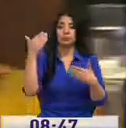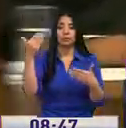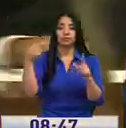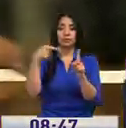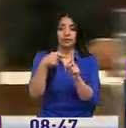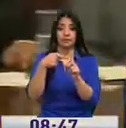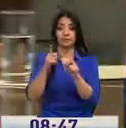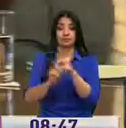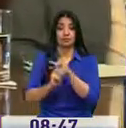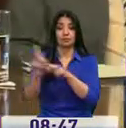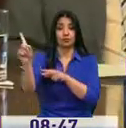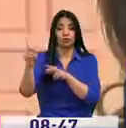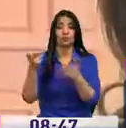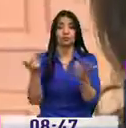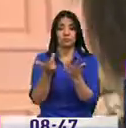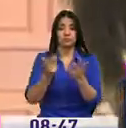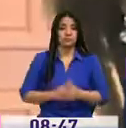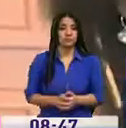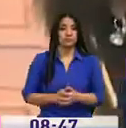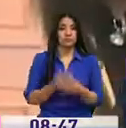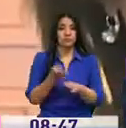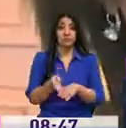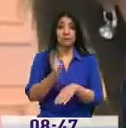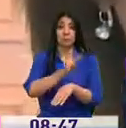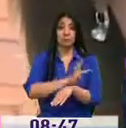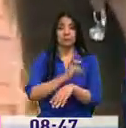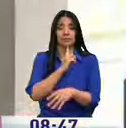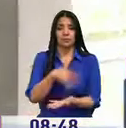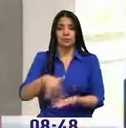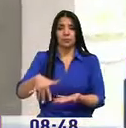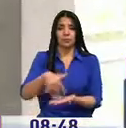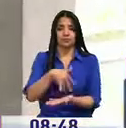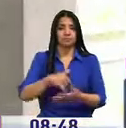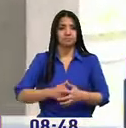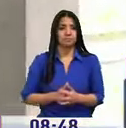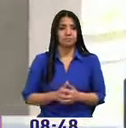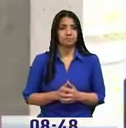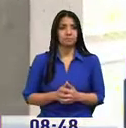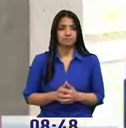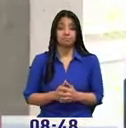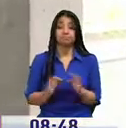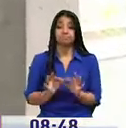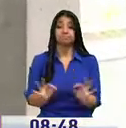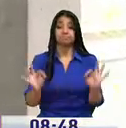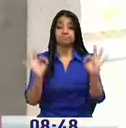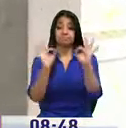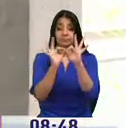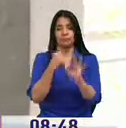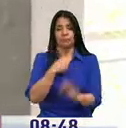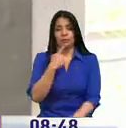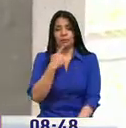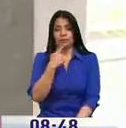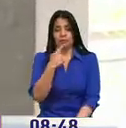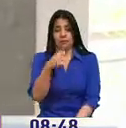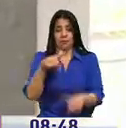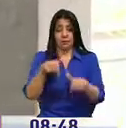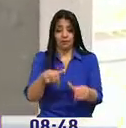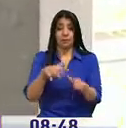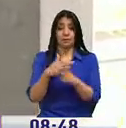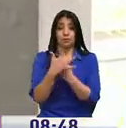Alvarado. En el legislativo, al parecer, tienen dudas. Es importante decirles que esta es una situación que no